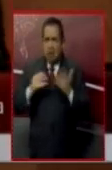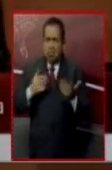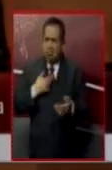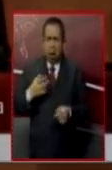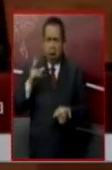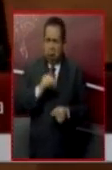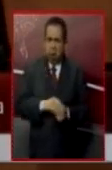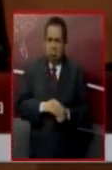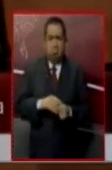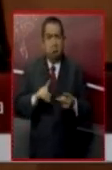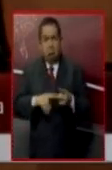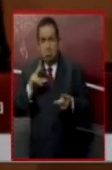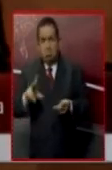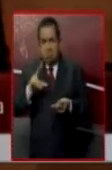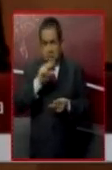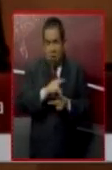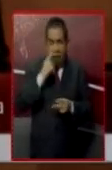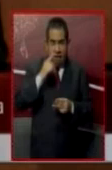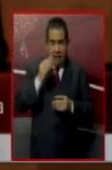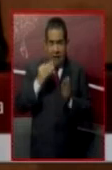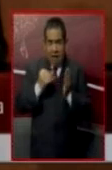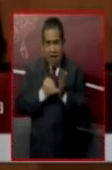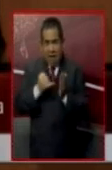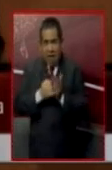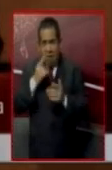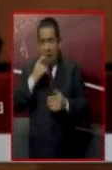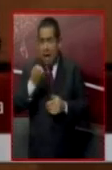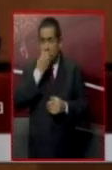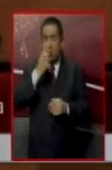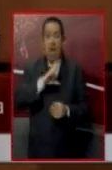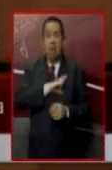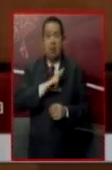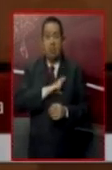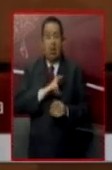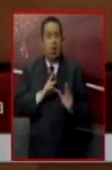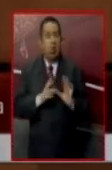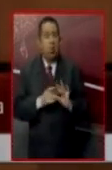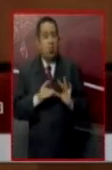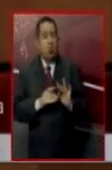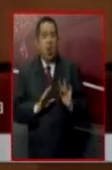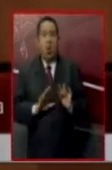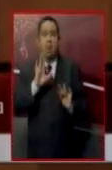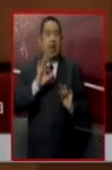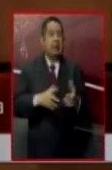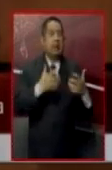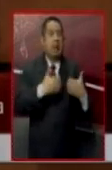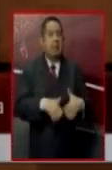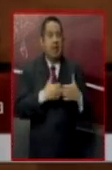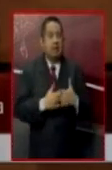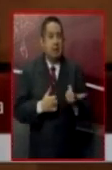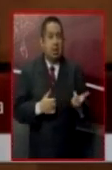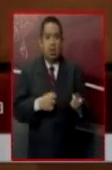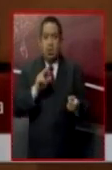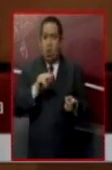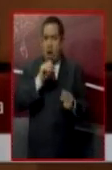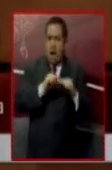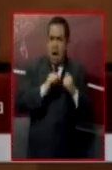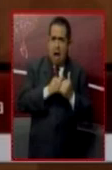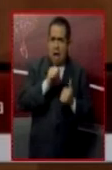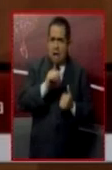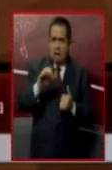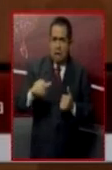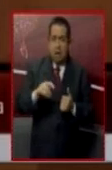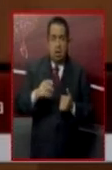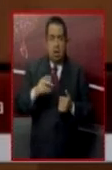en contra porque el trato fiscal que se sigue dando a las escuelas privadas es como si estas fueran empresas y no asociaciones civiles